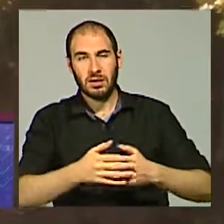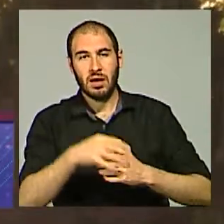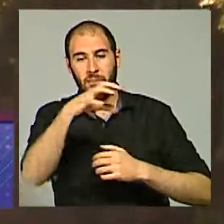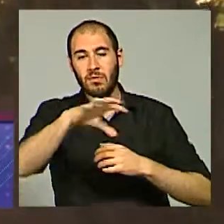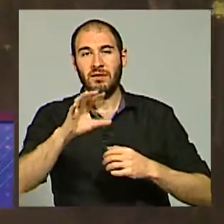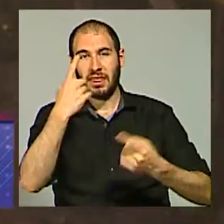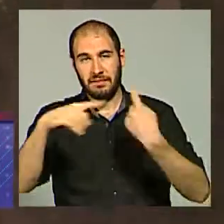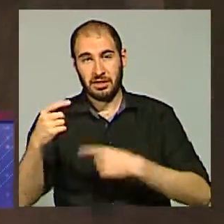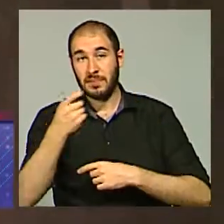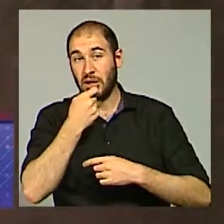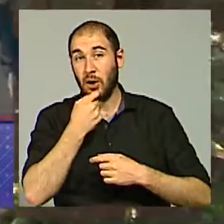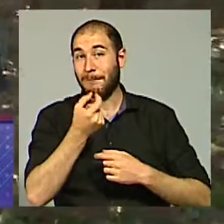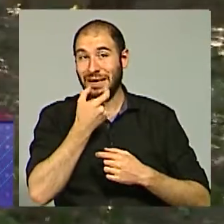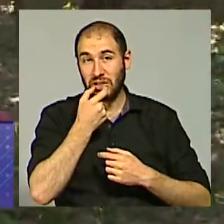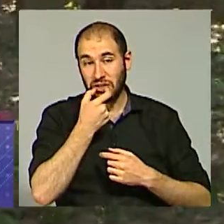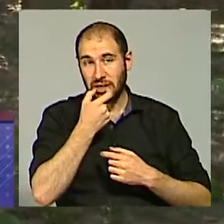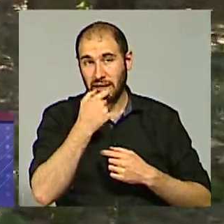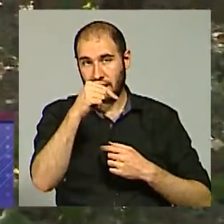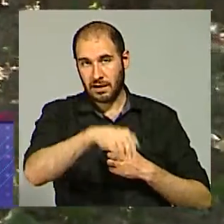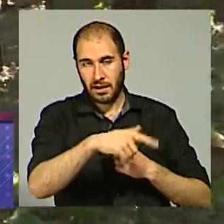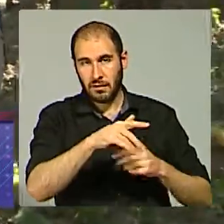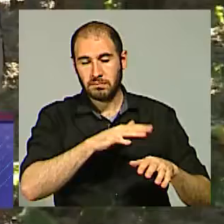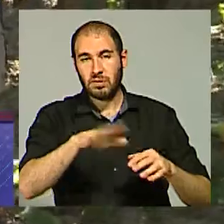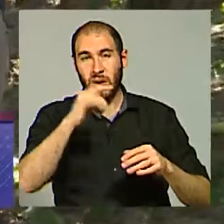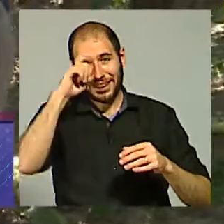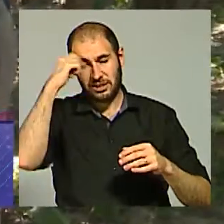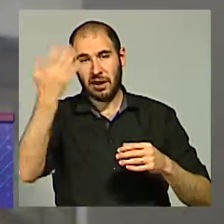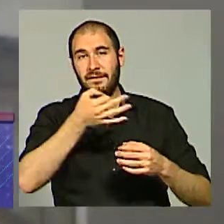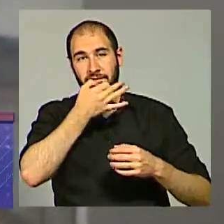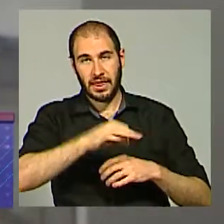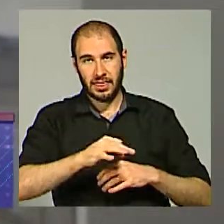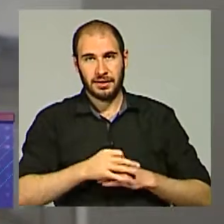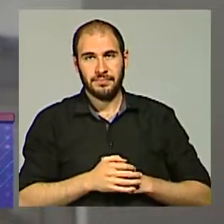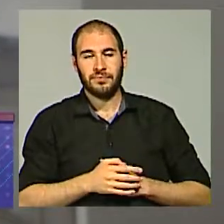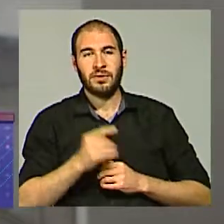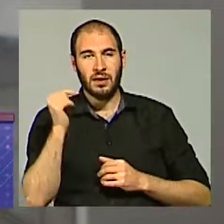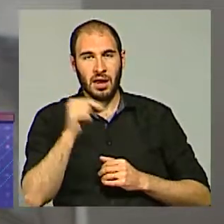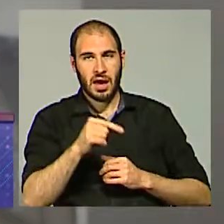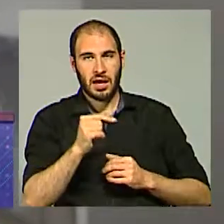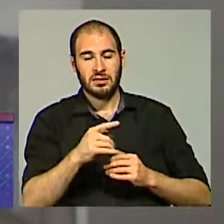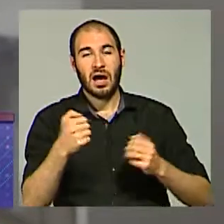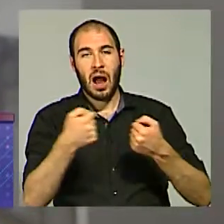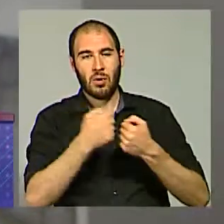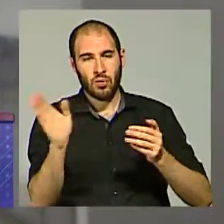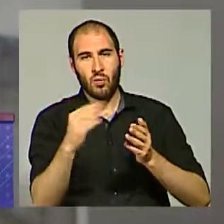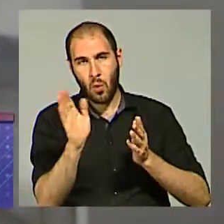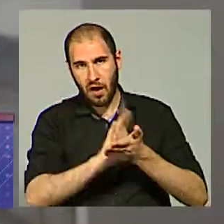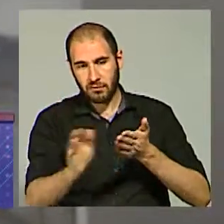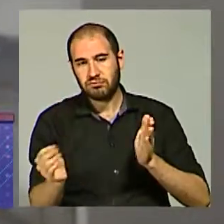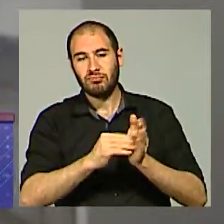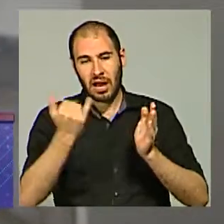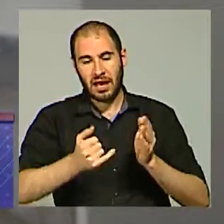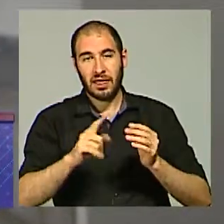distintas provincias en caso mendoza en movimiento hacia la exportación y eso está reconocido en el nuevo color que se ha firmado y que vamos a enviar